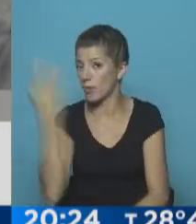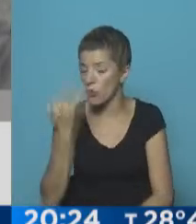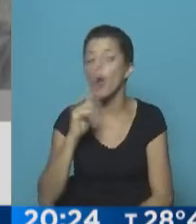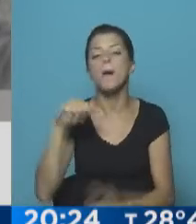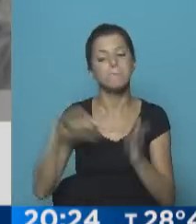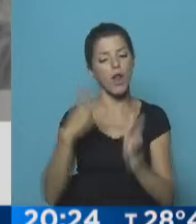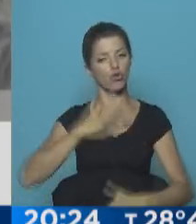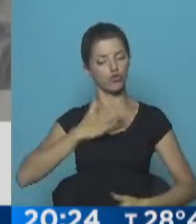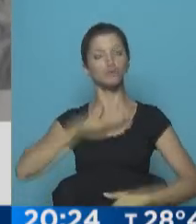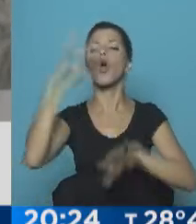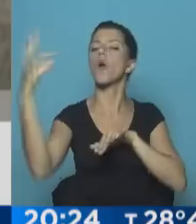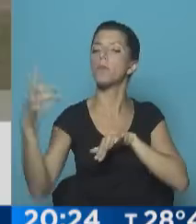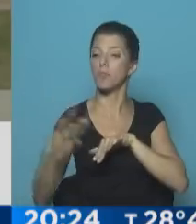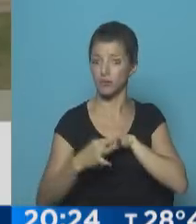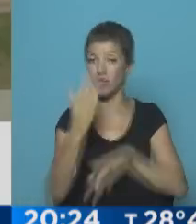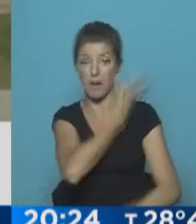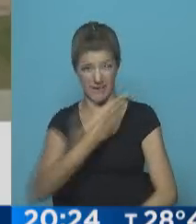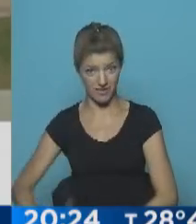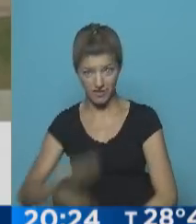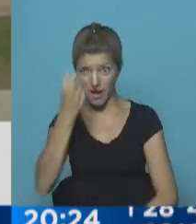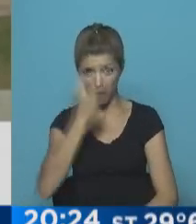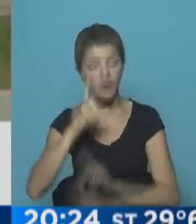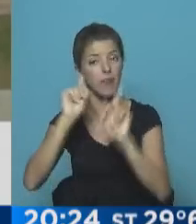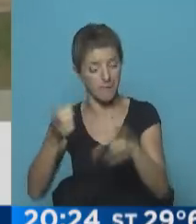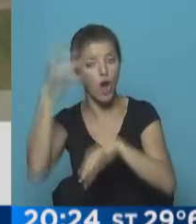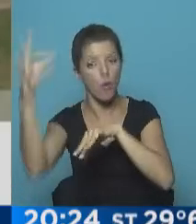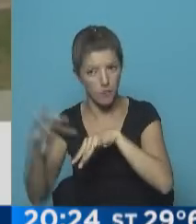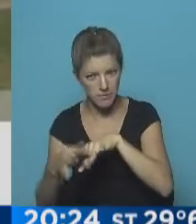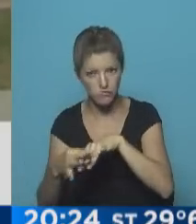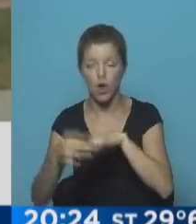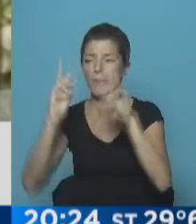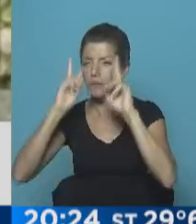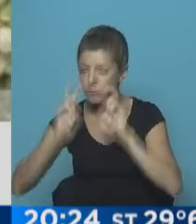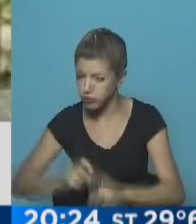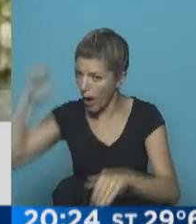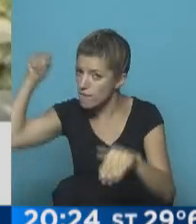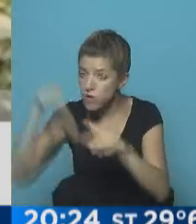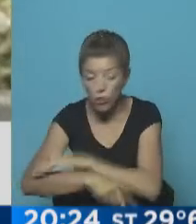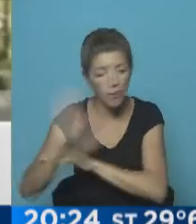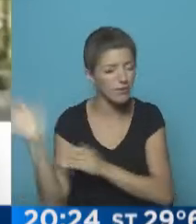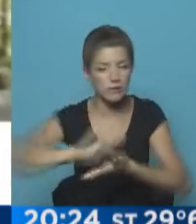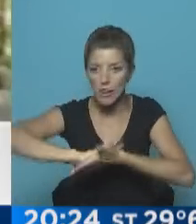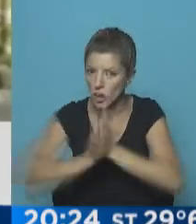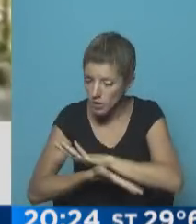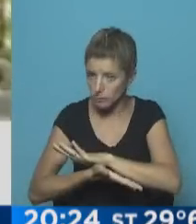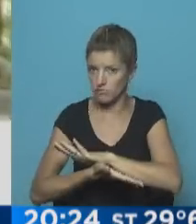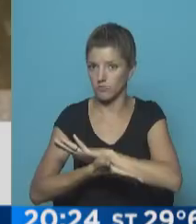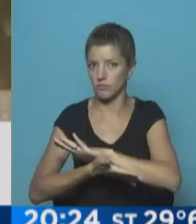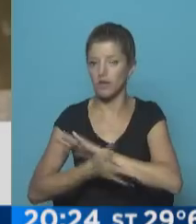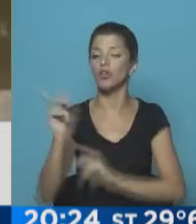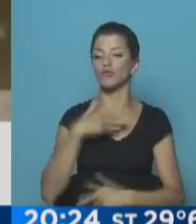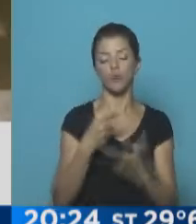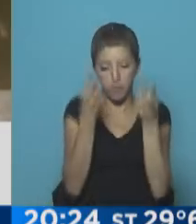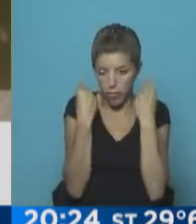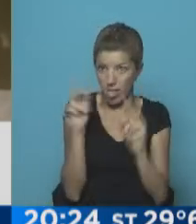nuestro compromiso y el del presidente de ir a fondo, de ir hasta el hueso en serio y de no aflojar ni un segundo en esta